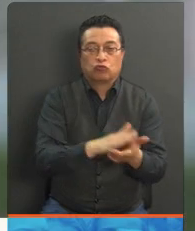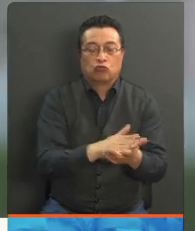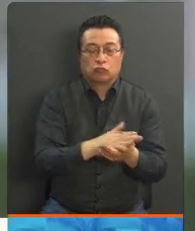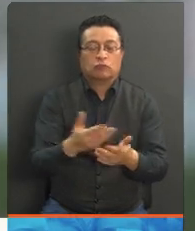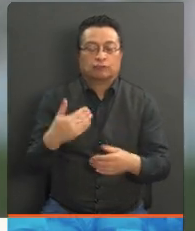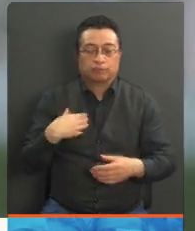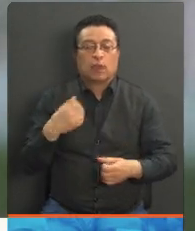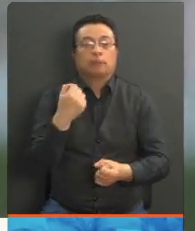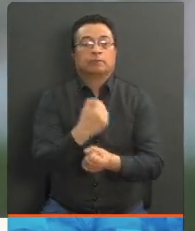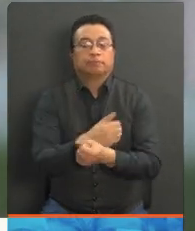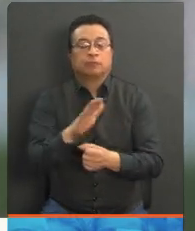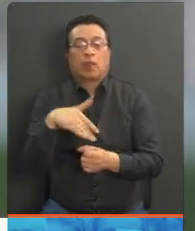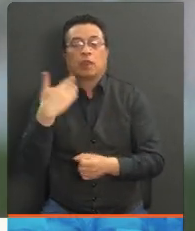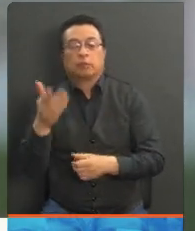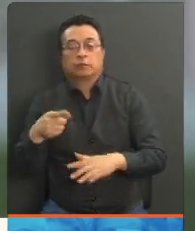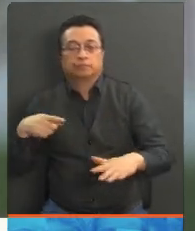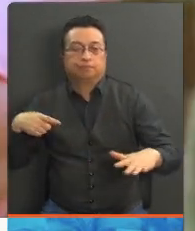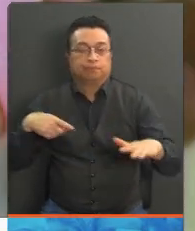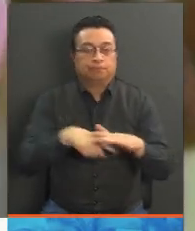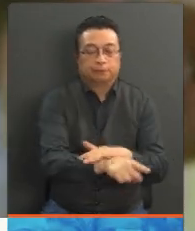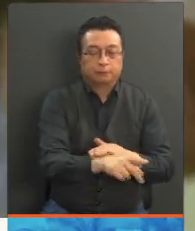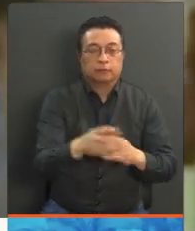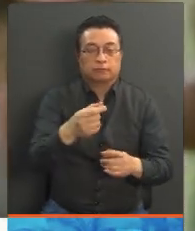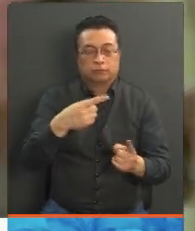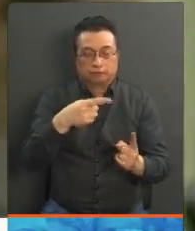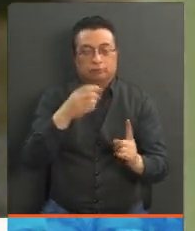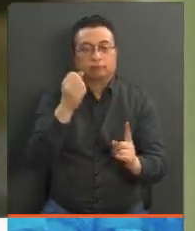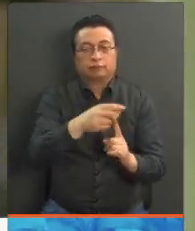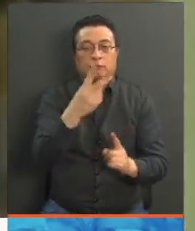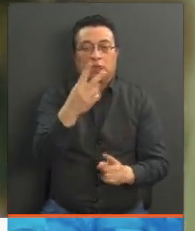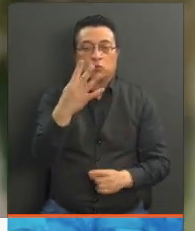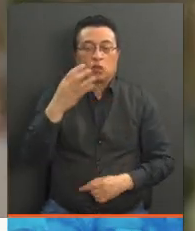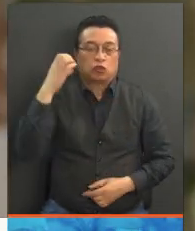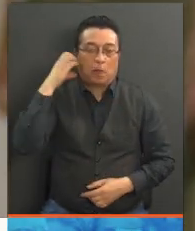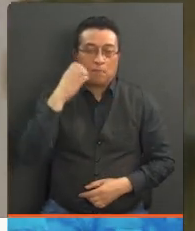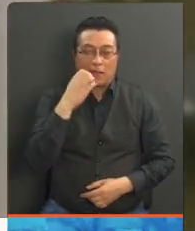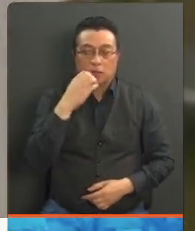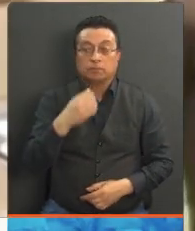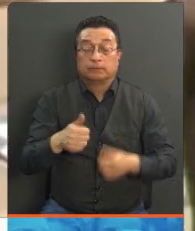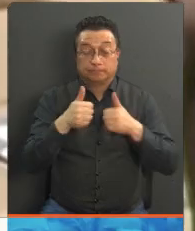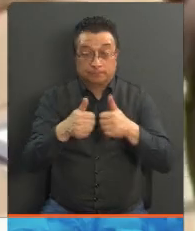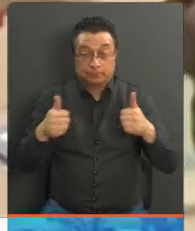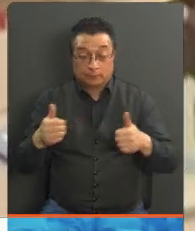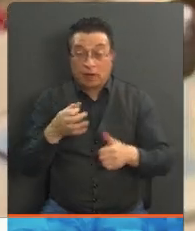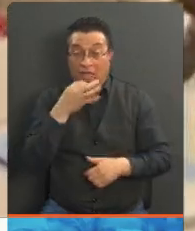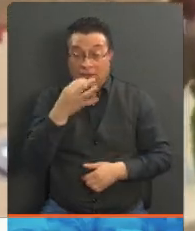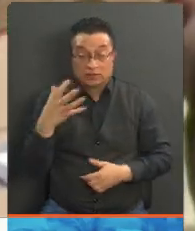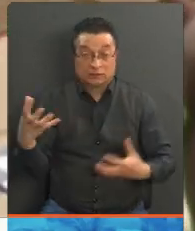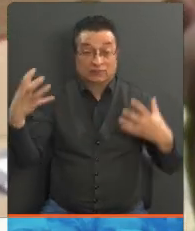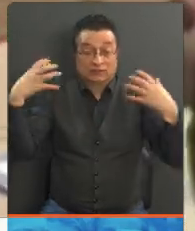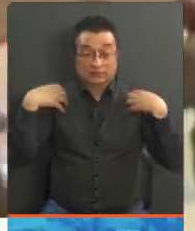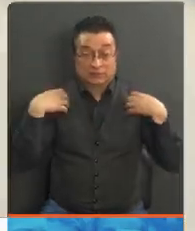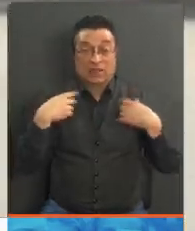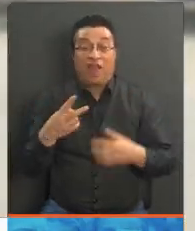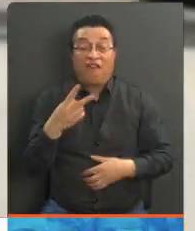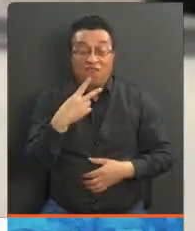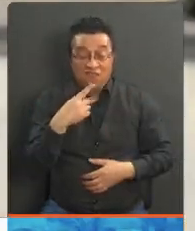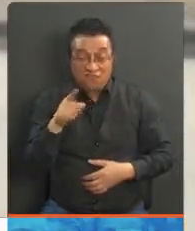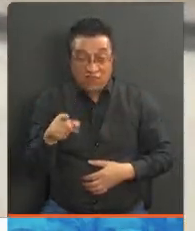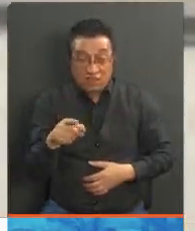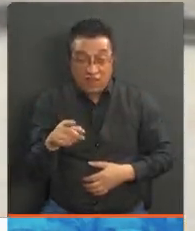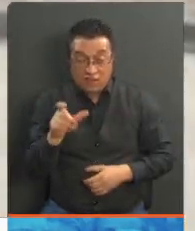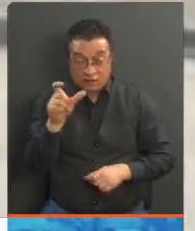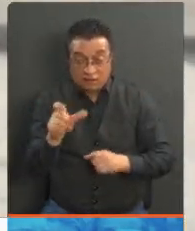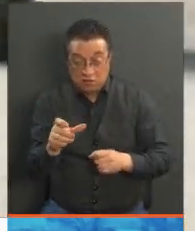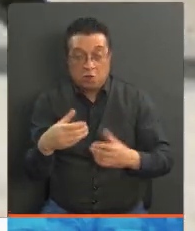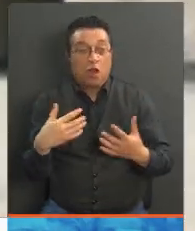agentes ingresaran y liquidaran al homicida el 24 de mayo. Según la autoridad, el comandante a cargo puso la vida de los oficiales antes que